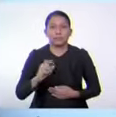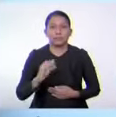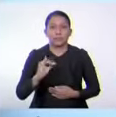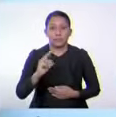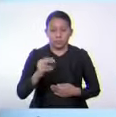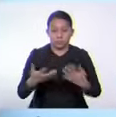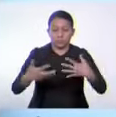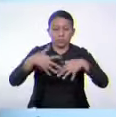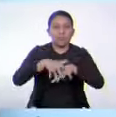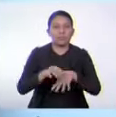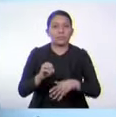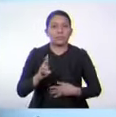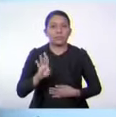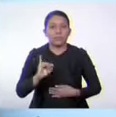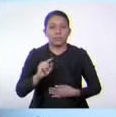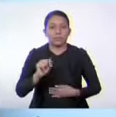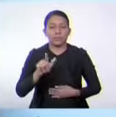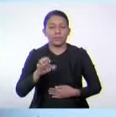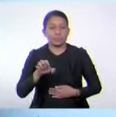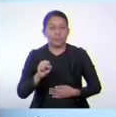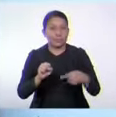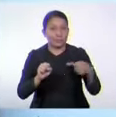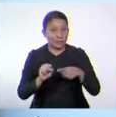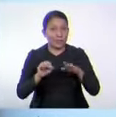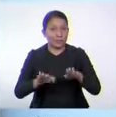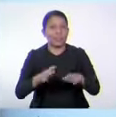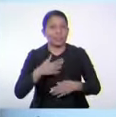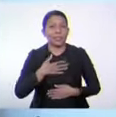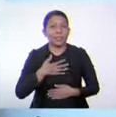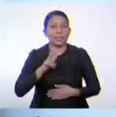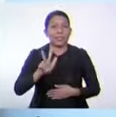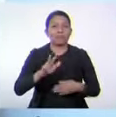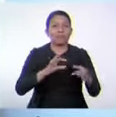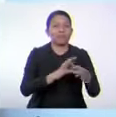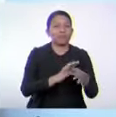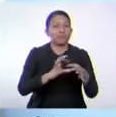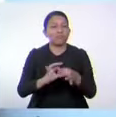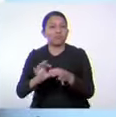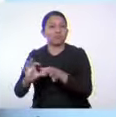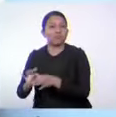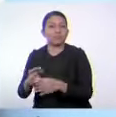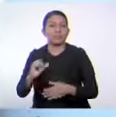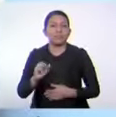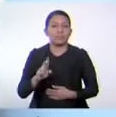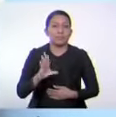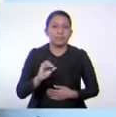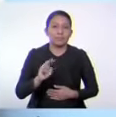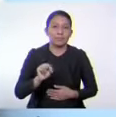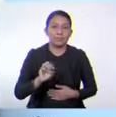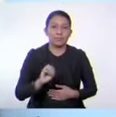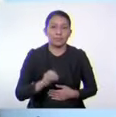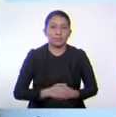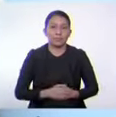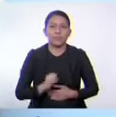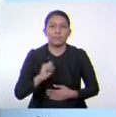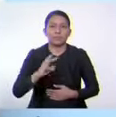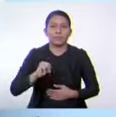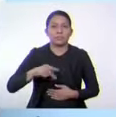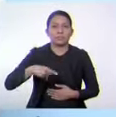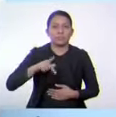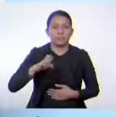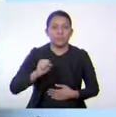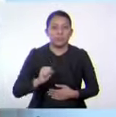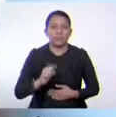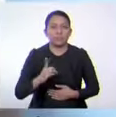de orbitales, y que gracias a ellos tenemos los tres tipos de enlaces que puede formar el carbono, simples, dobles o triples,